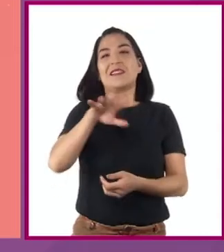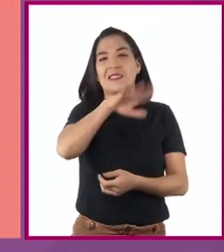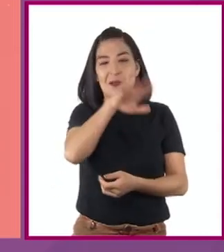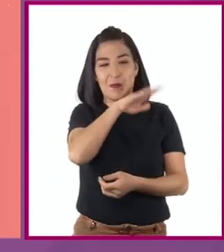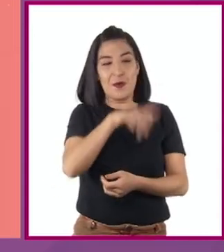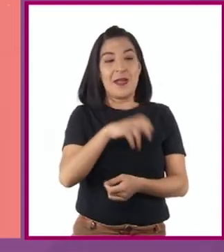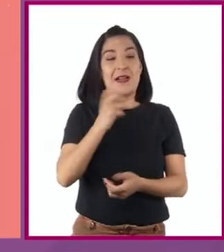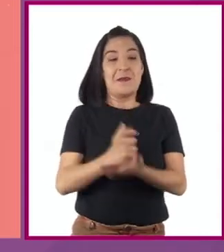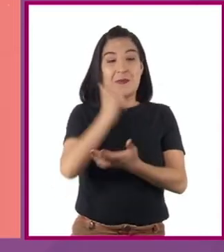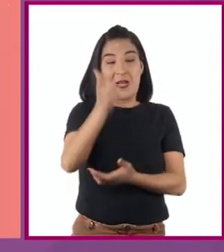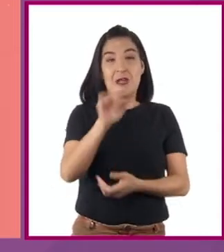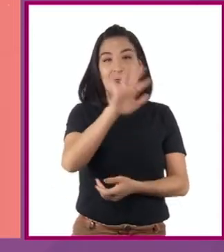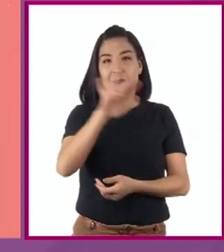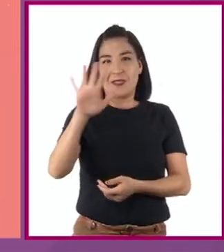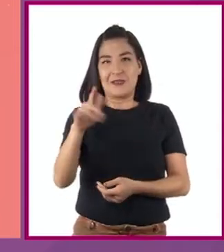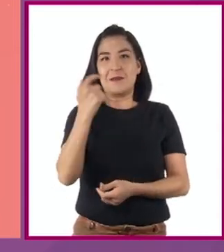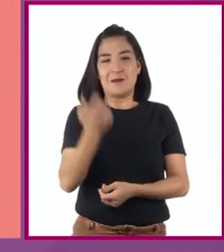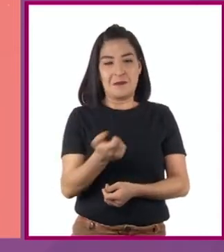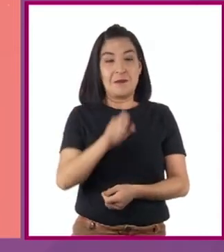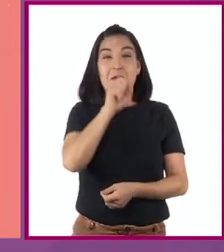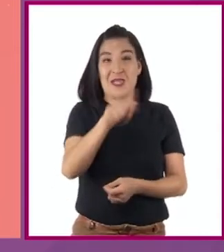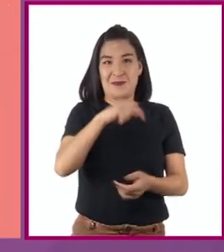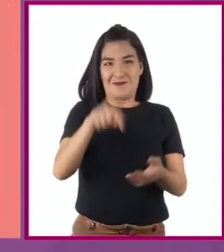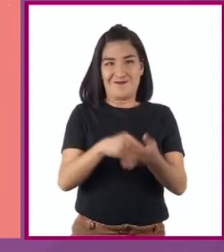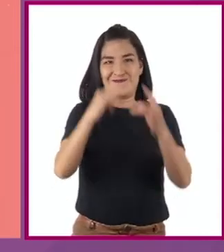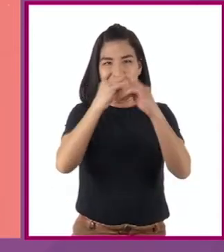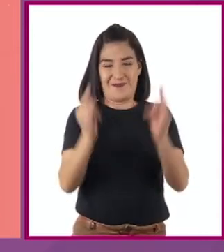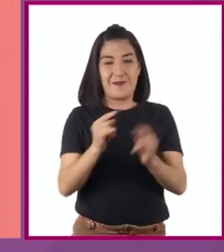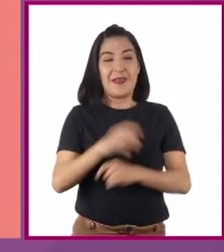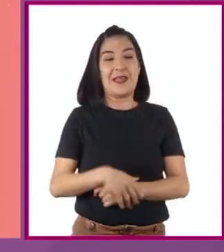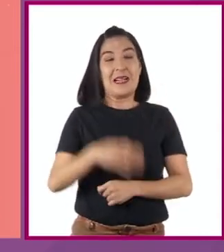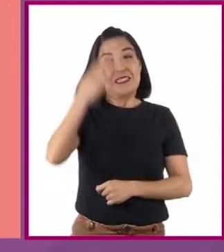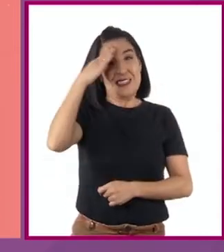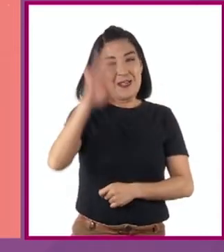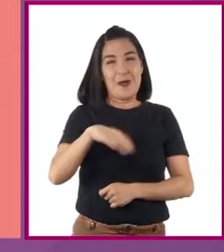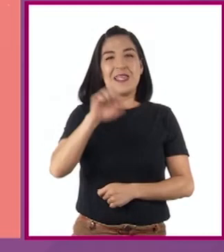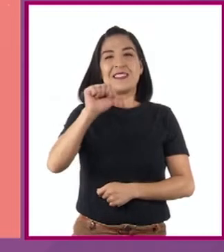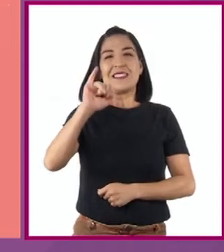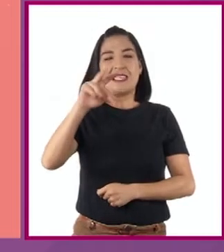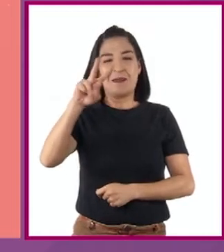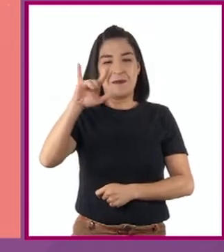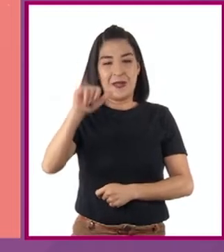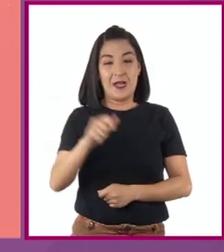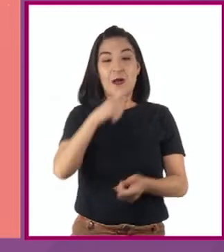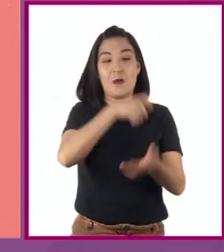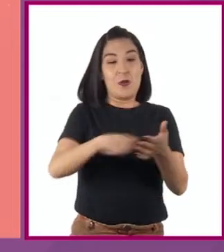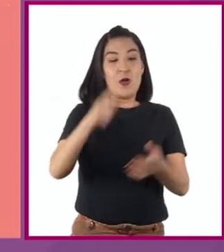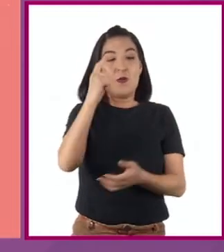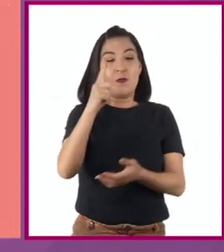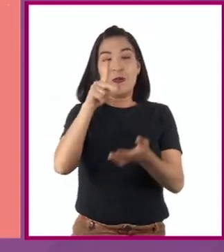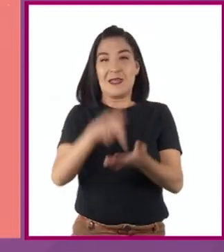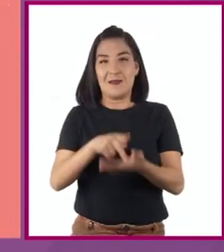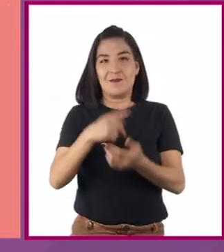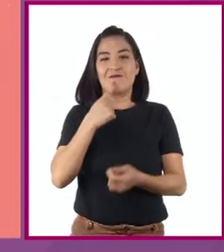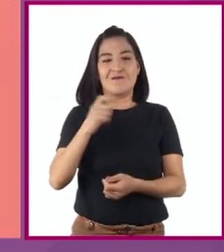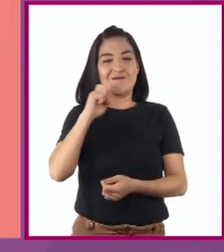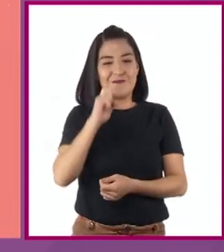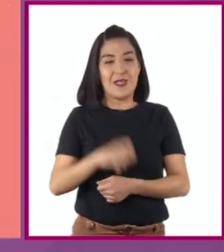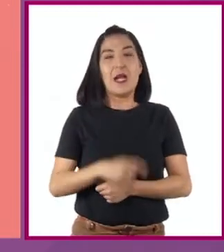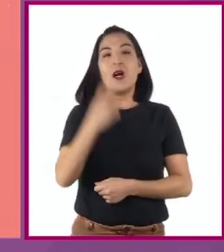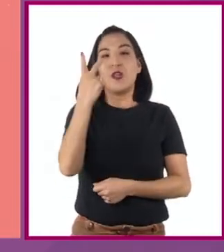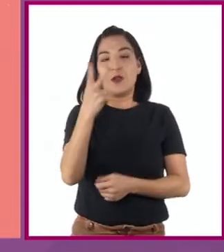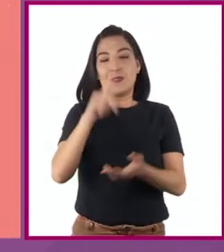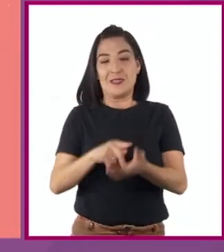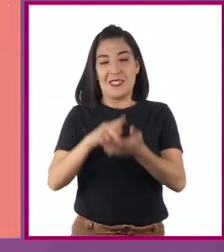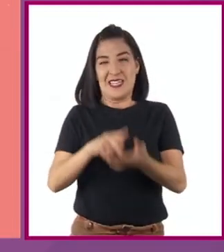total. En el mismo puesto, la señora Silvia compró 1 kilogramo de tomate y 2 kilogramos de cebolla